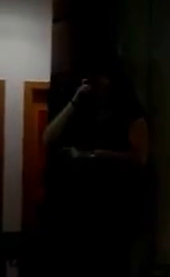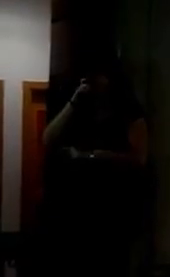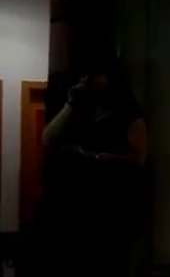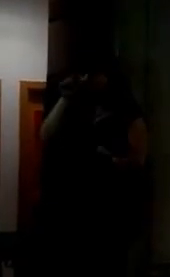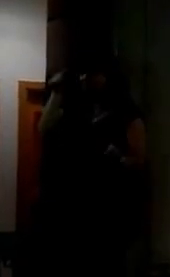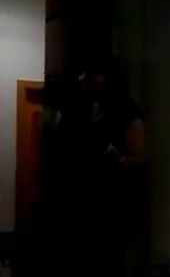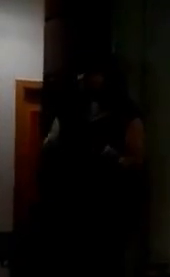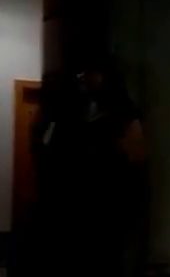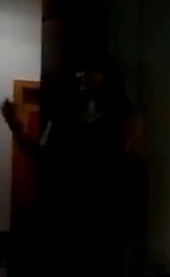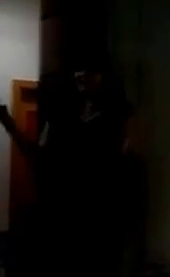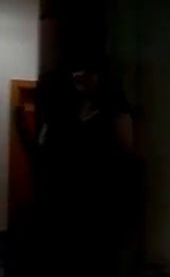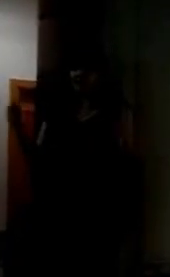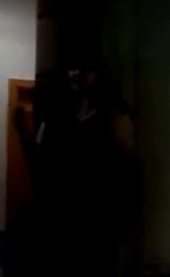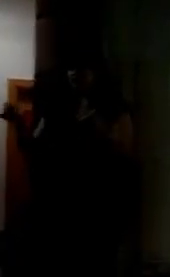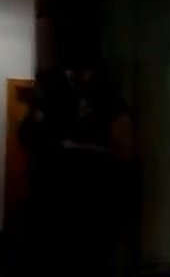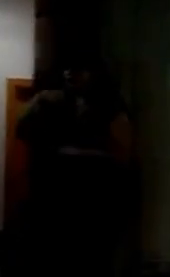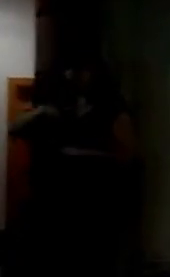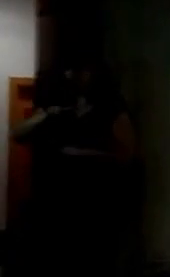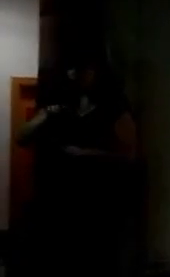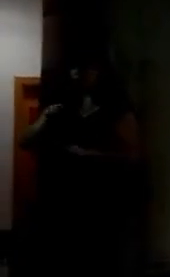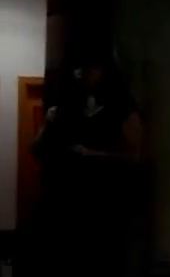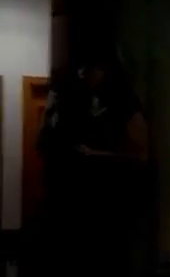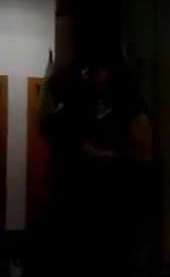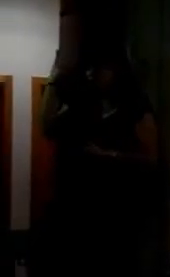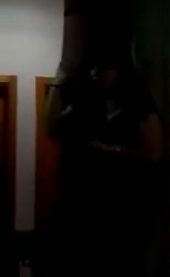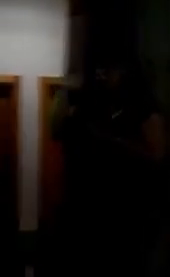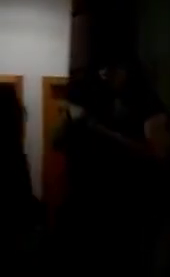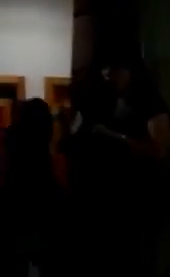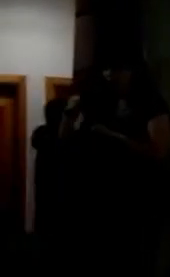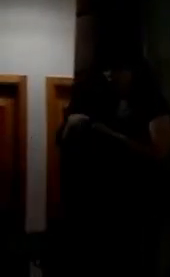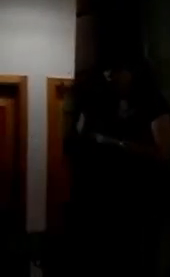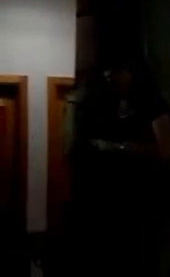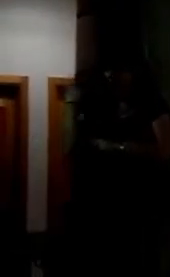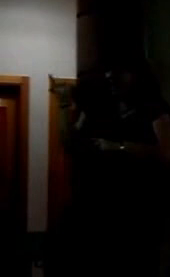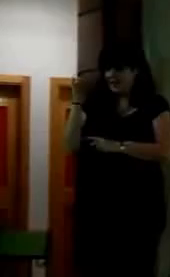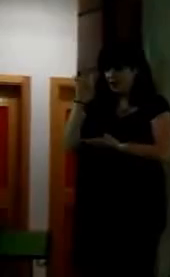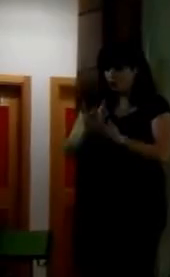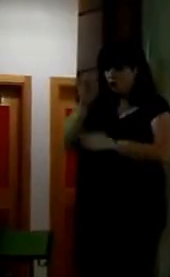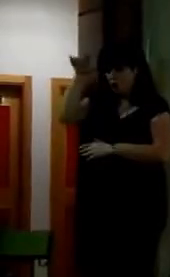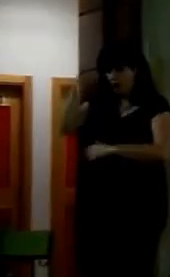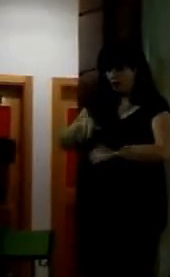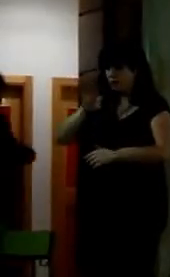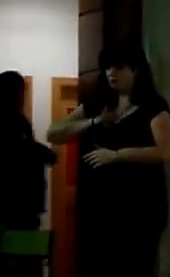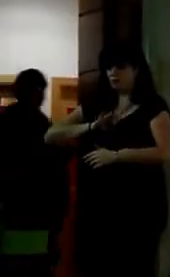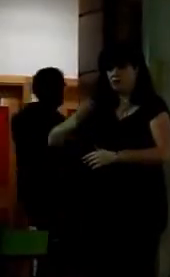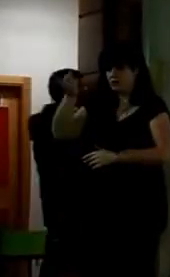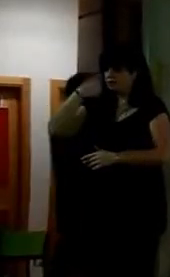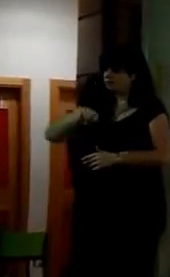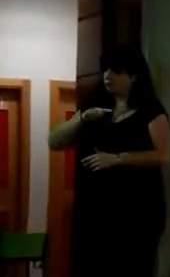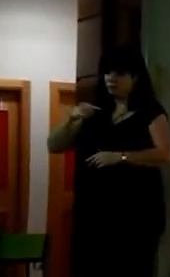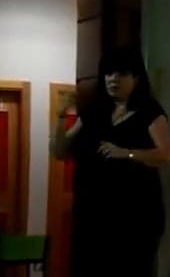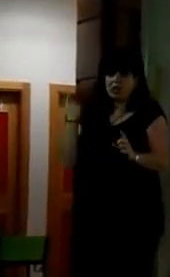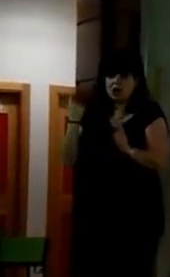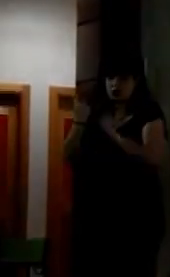lamentamos e que condenamos un incidente que houve onte na nosa